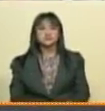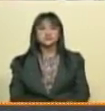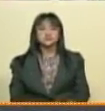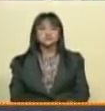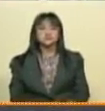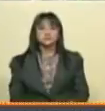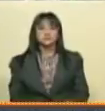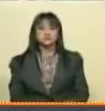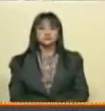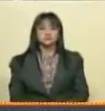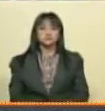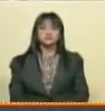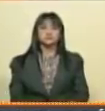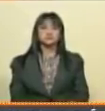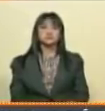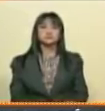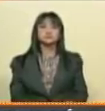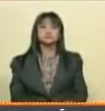de Miranda,